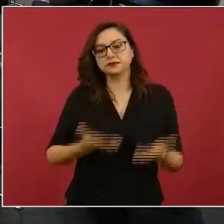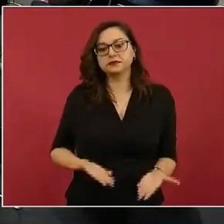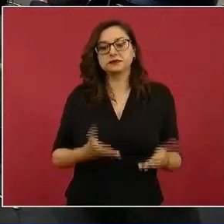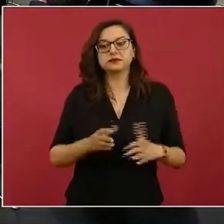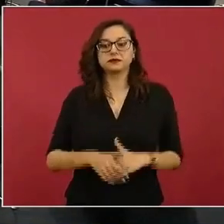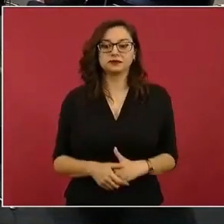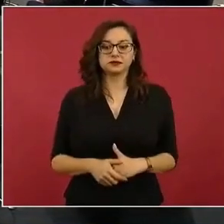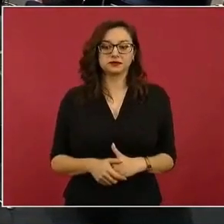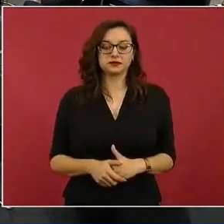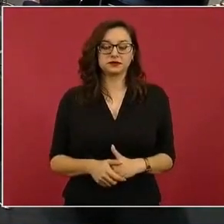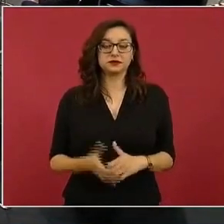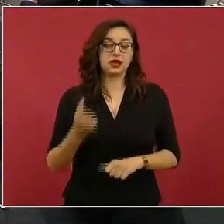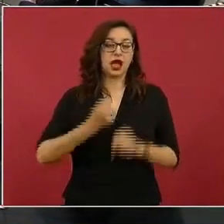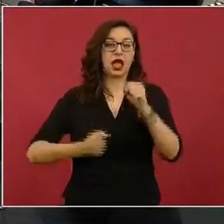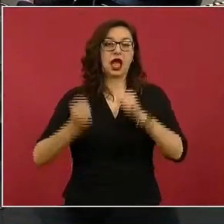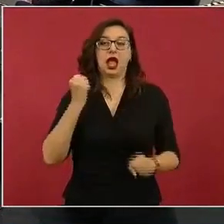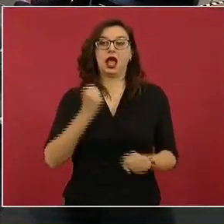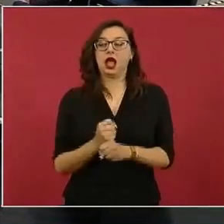Estamos hablando de